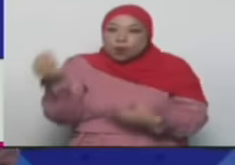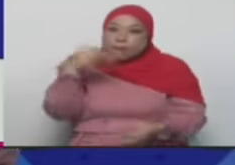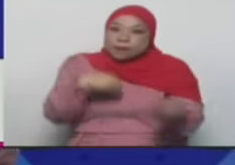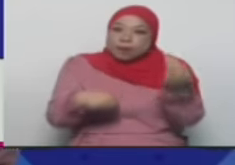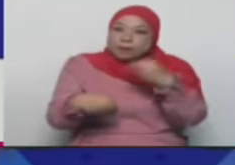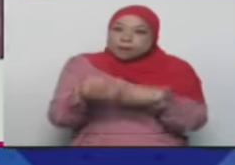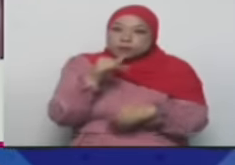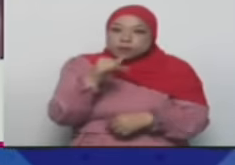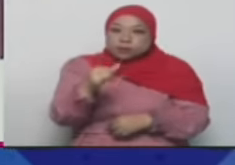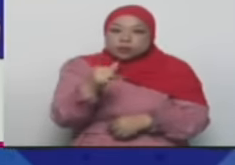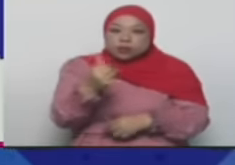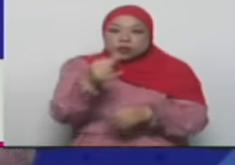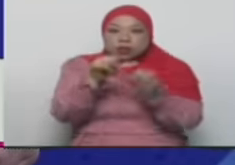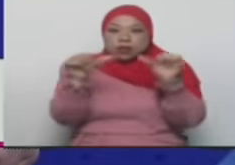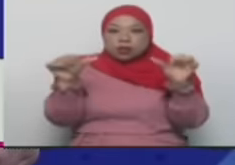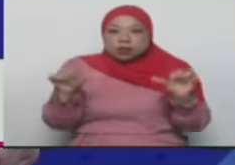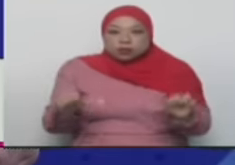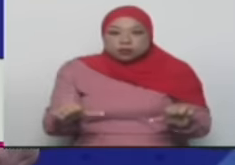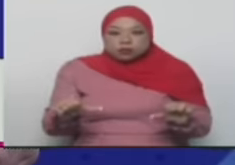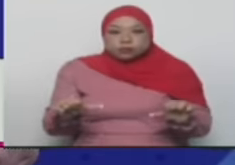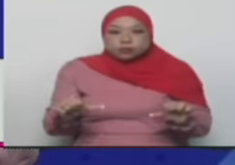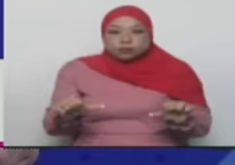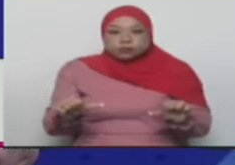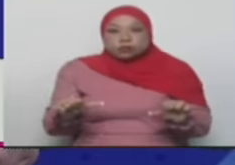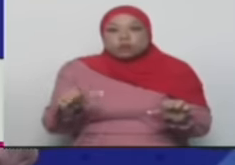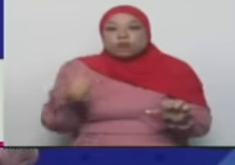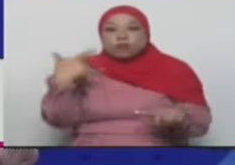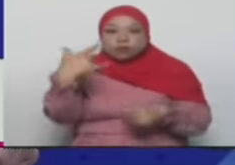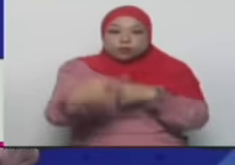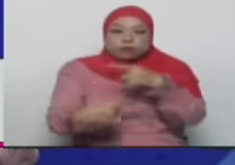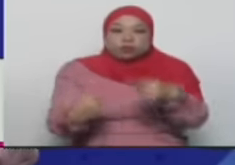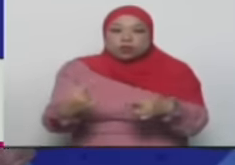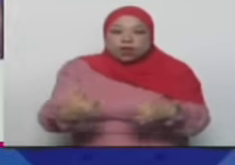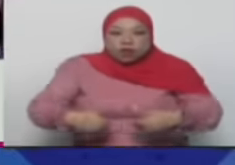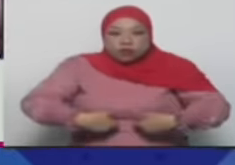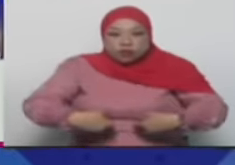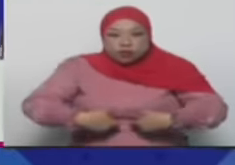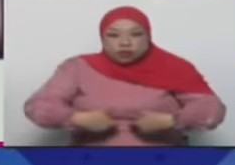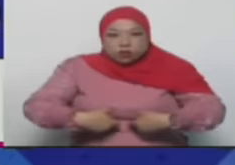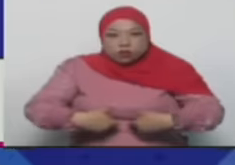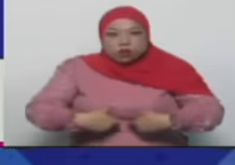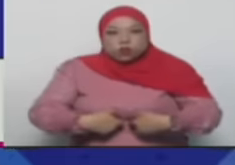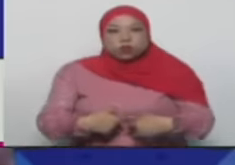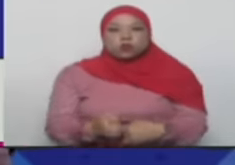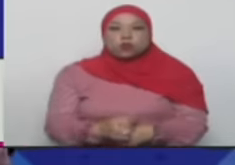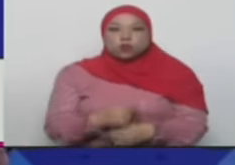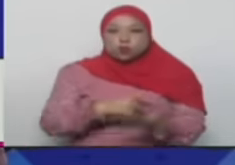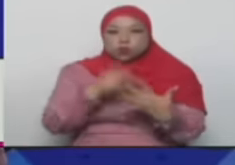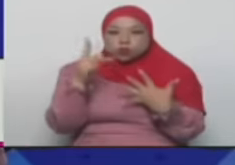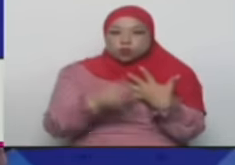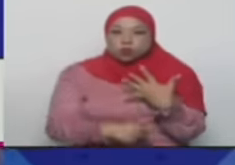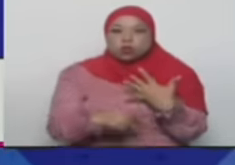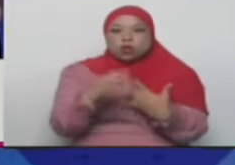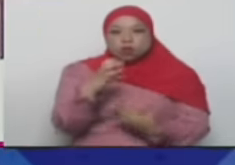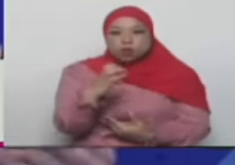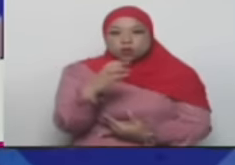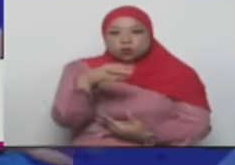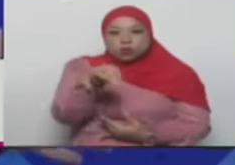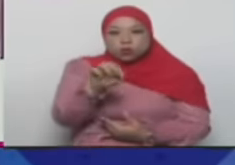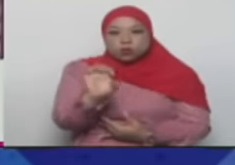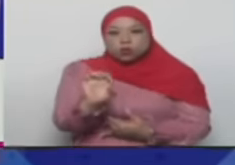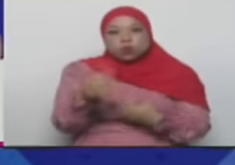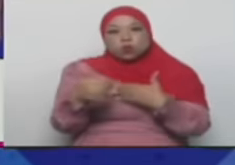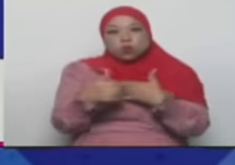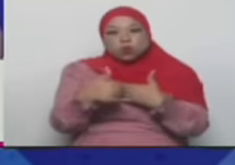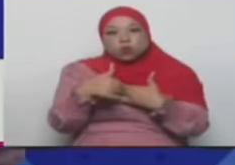ataques hacia la plataforma y esto ha generado, por supuesto, una afectación. Como usted le explicaba, la plataforma del CNE, pero también quisieron atacar el